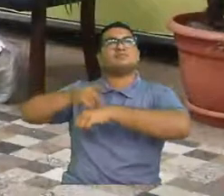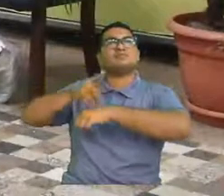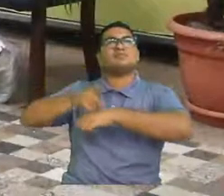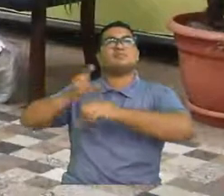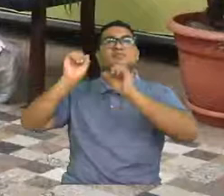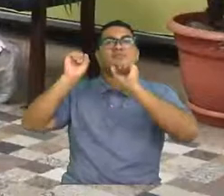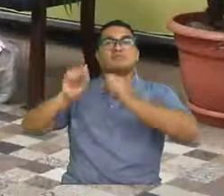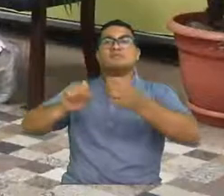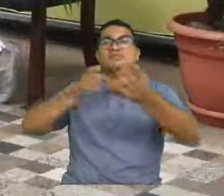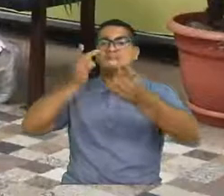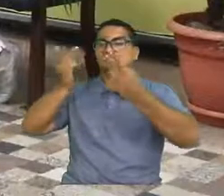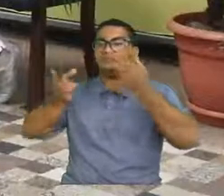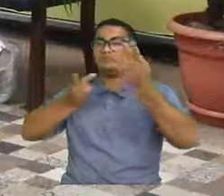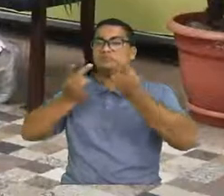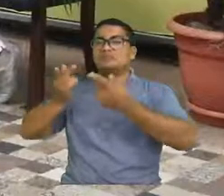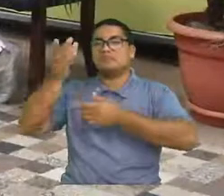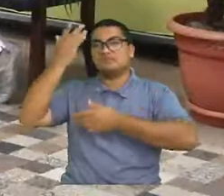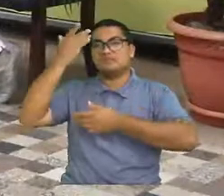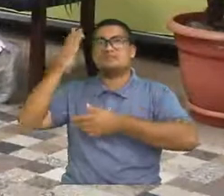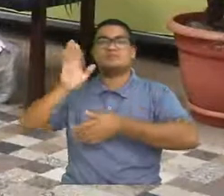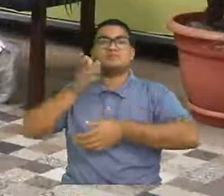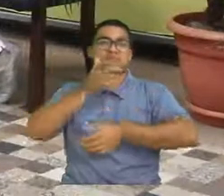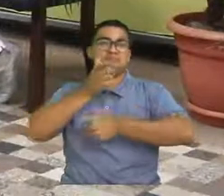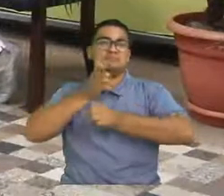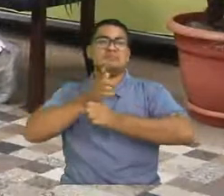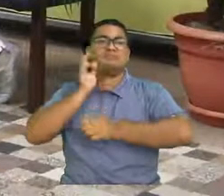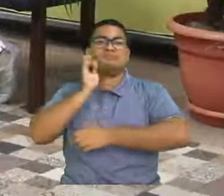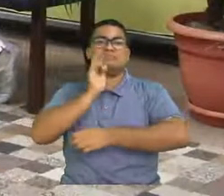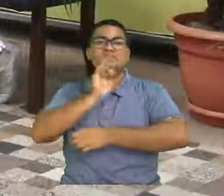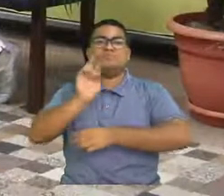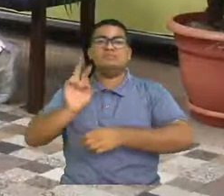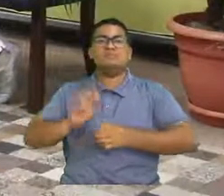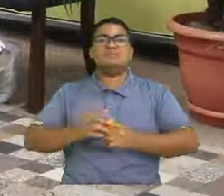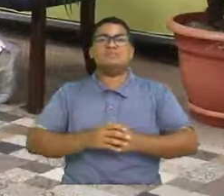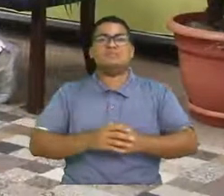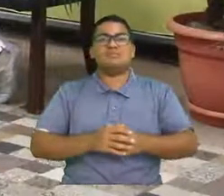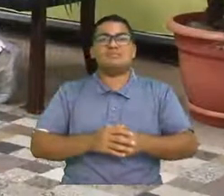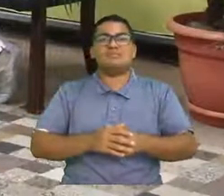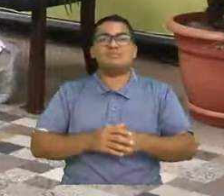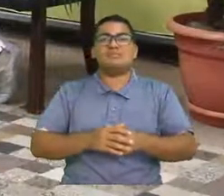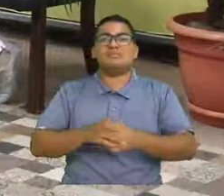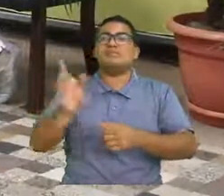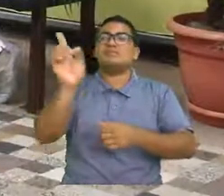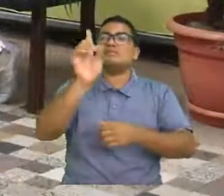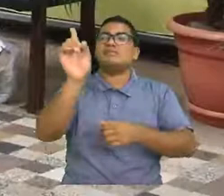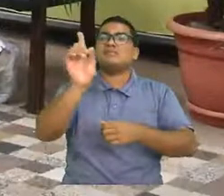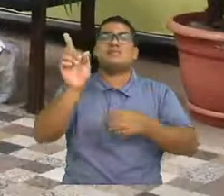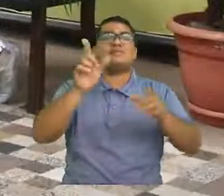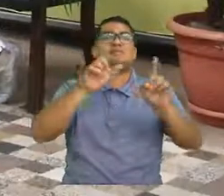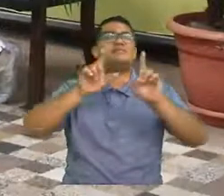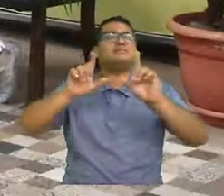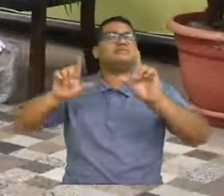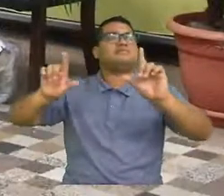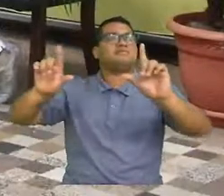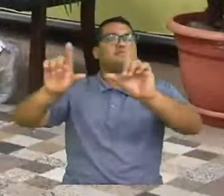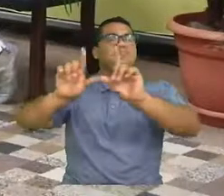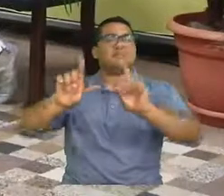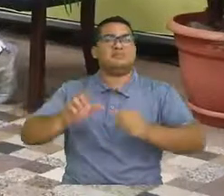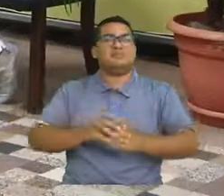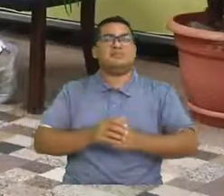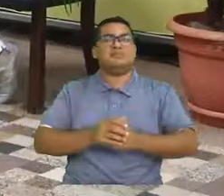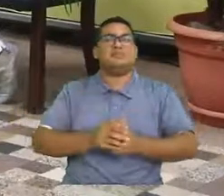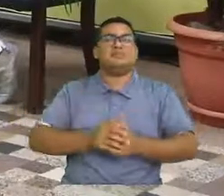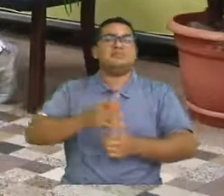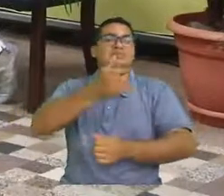este barrio sepan? Si nos están viendo, nos vino bastante de Altagracia. Dígame, ¿dónde van a estar esos centros? Los puestos